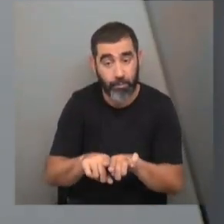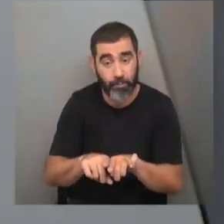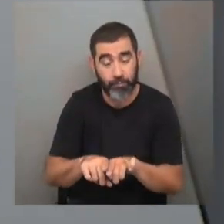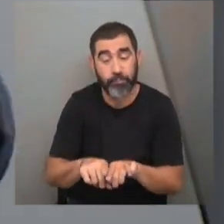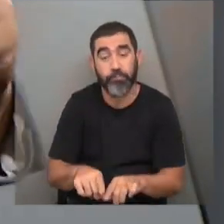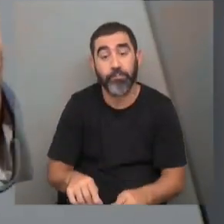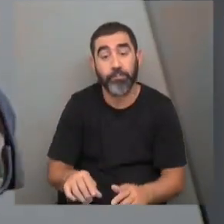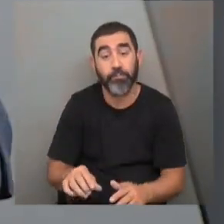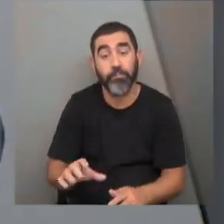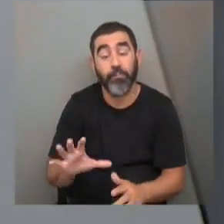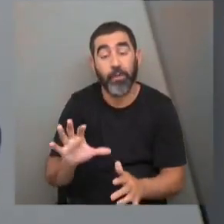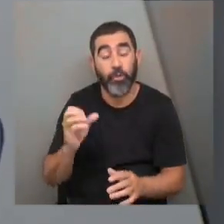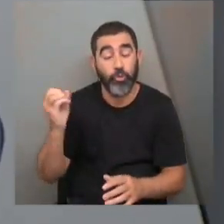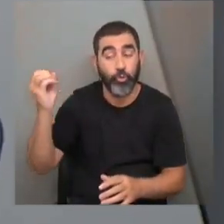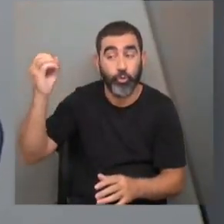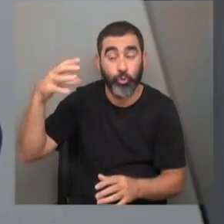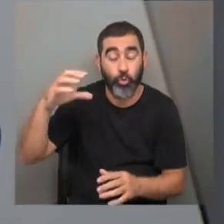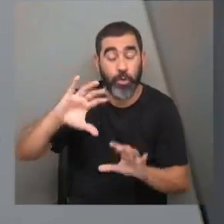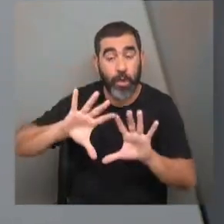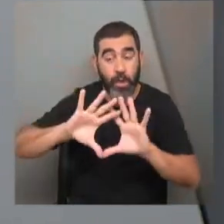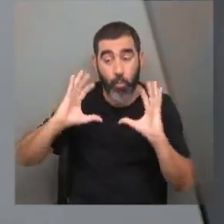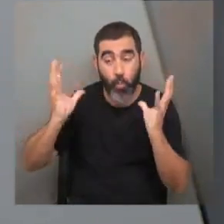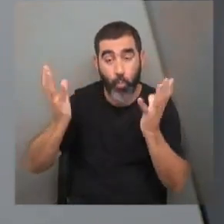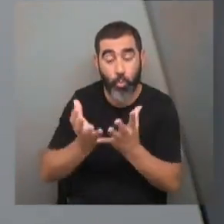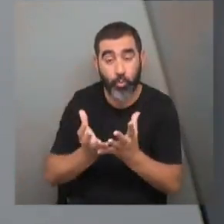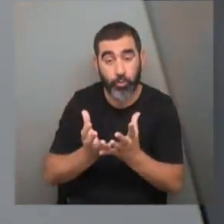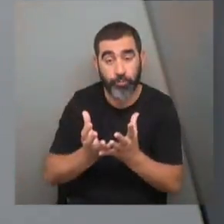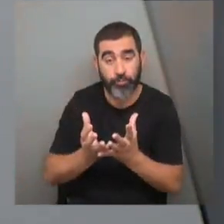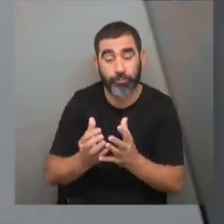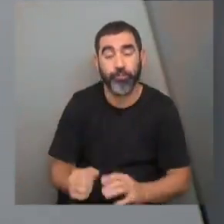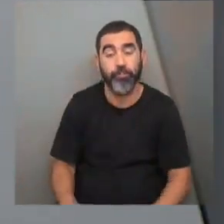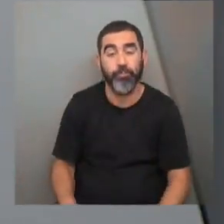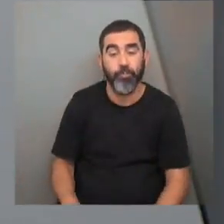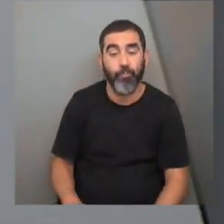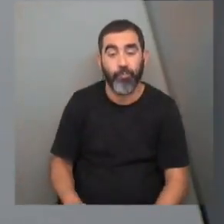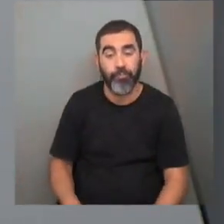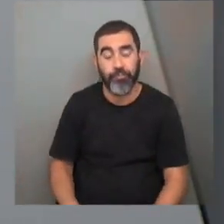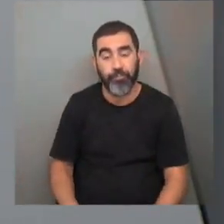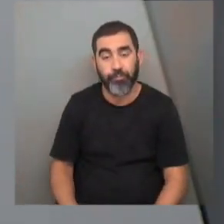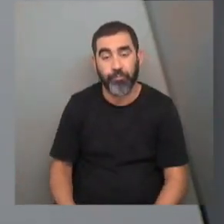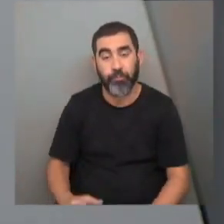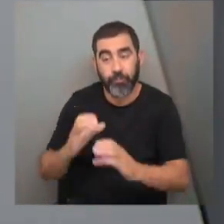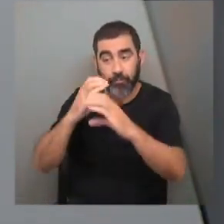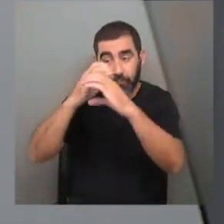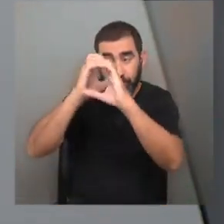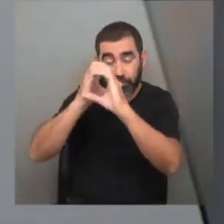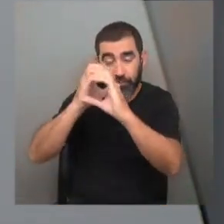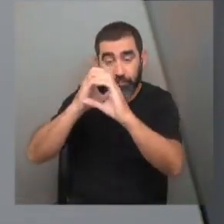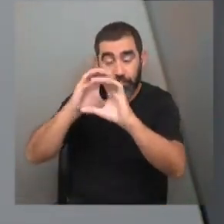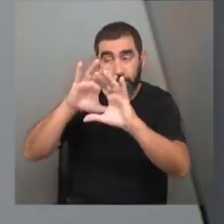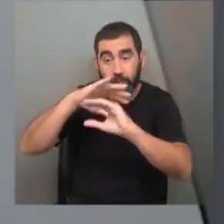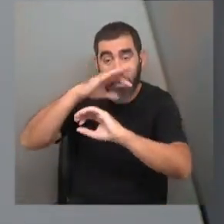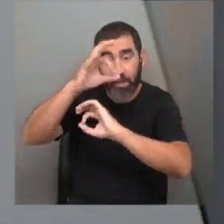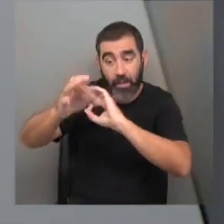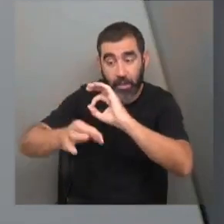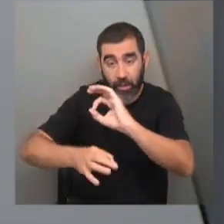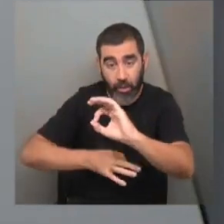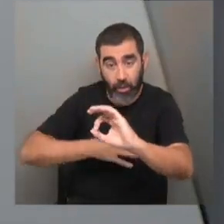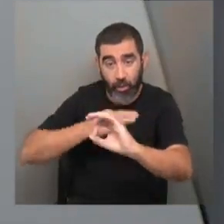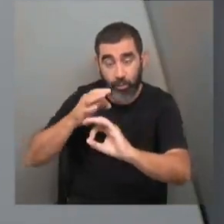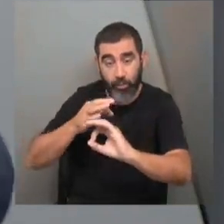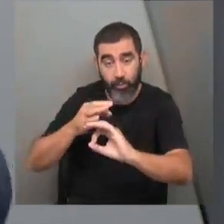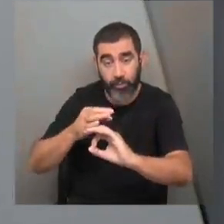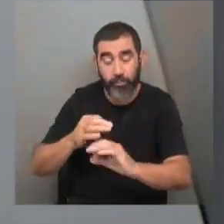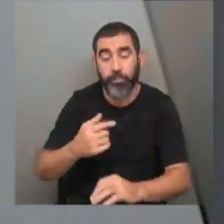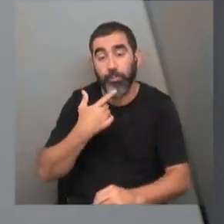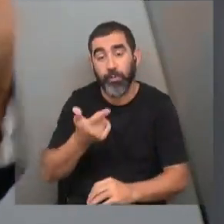tiene el sistema del Sol y la Tierra y uno quiere poner un telescopio en el espacio, en una situación que sea conveniente,